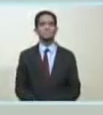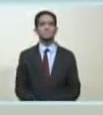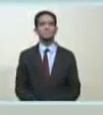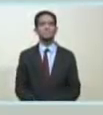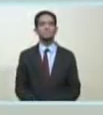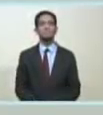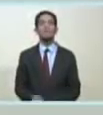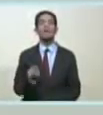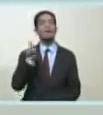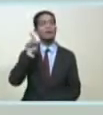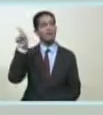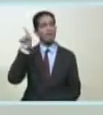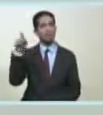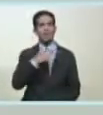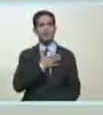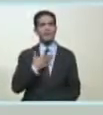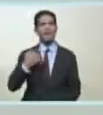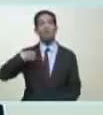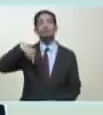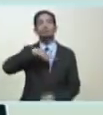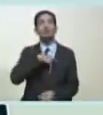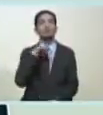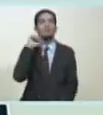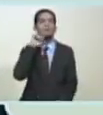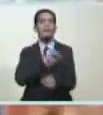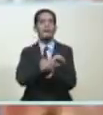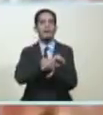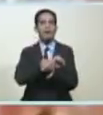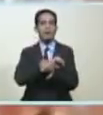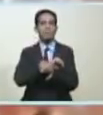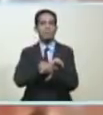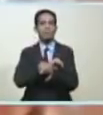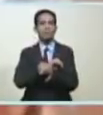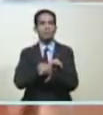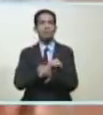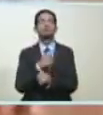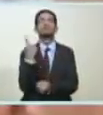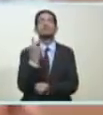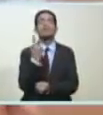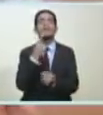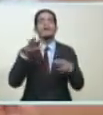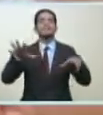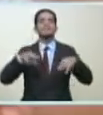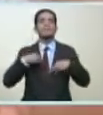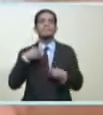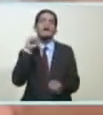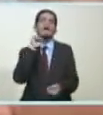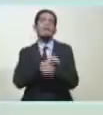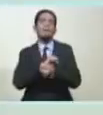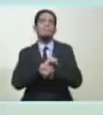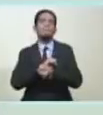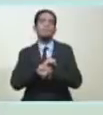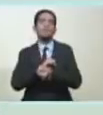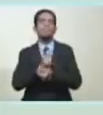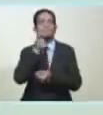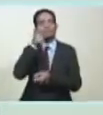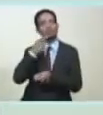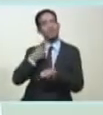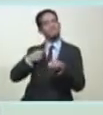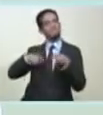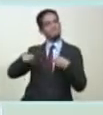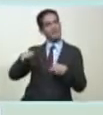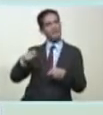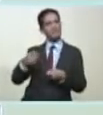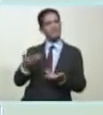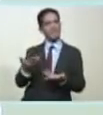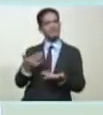Ellos lo que quieren es que nosotros seamos esclavos, vasallos de ellos. Solo aceptan a los esclavos, a los que venden su alma, a los que pueden comprar, a